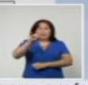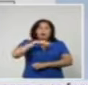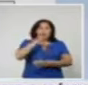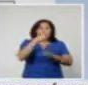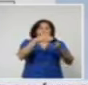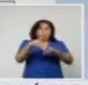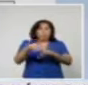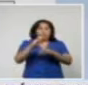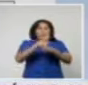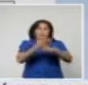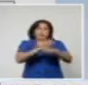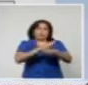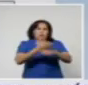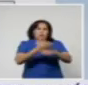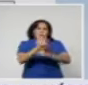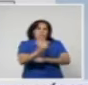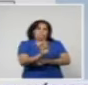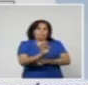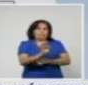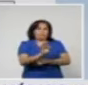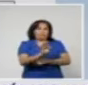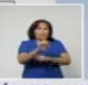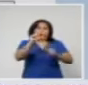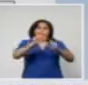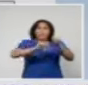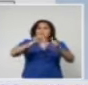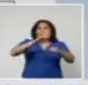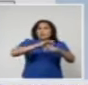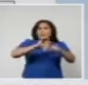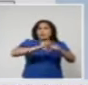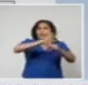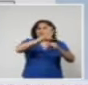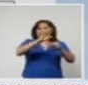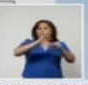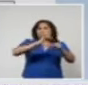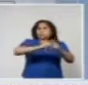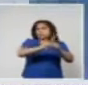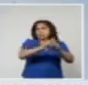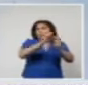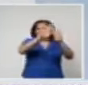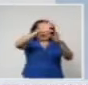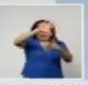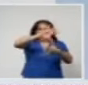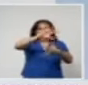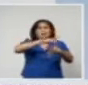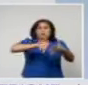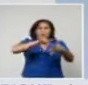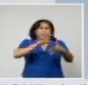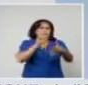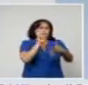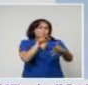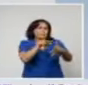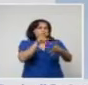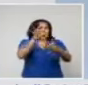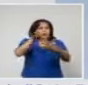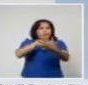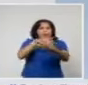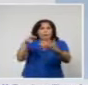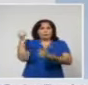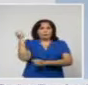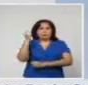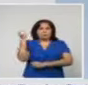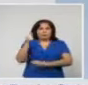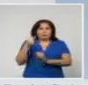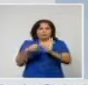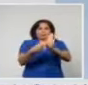3,79%. El comportamiento de la enfermedad en la región de las Américas, usted también lo pudo conocer a través de un gráfico que presentó